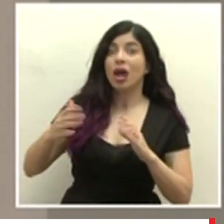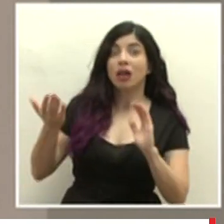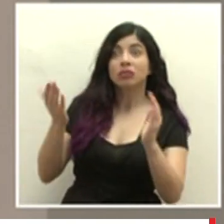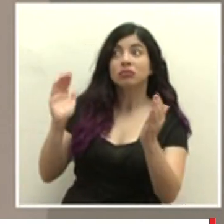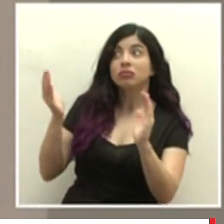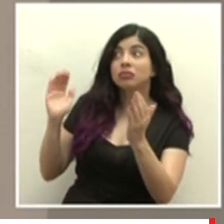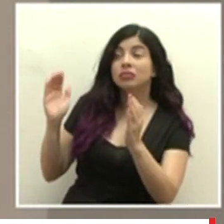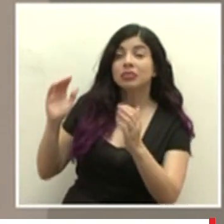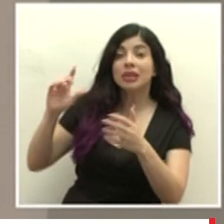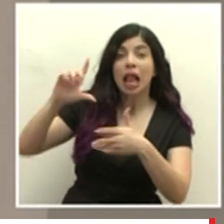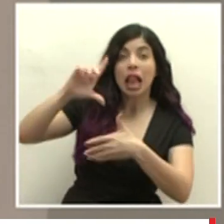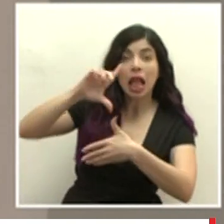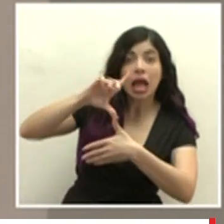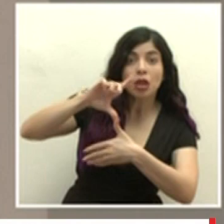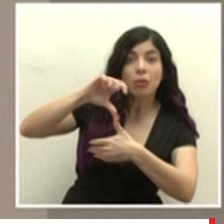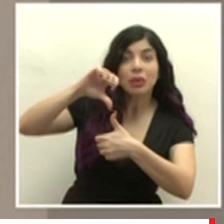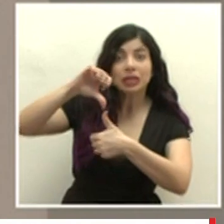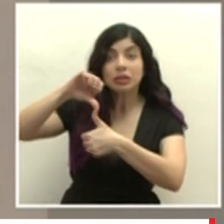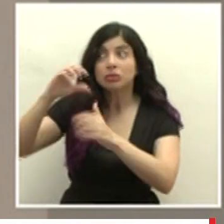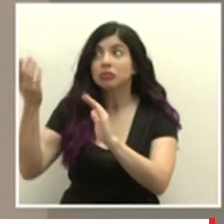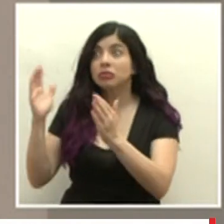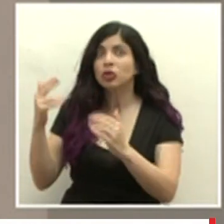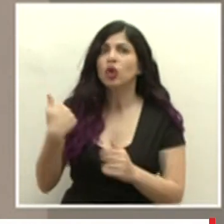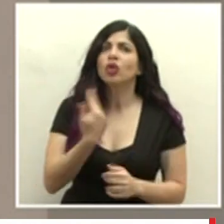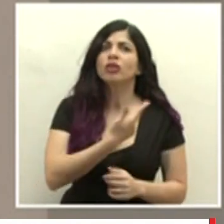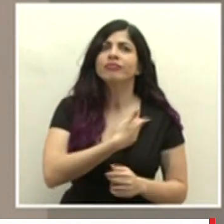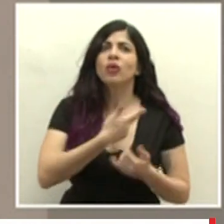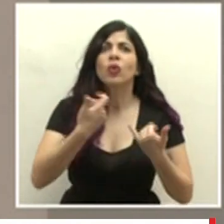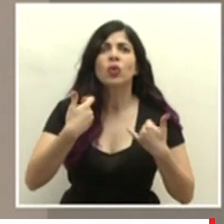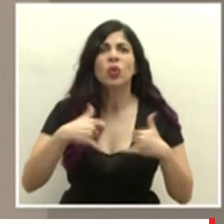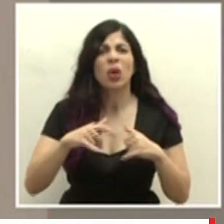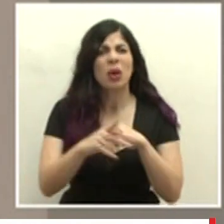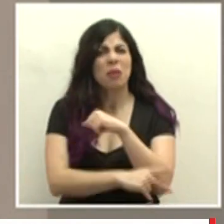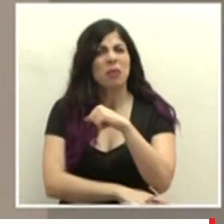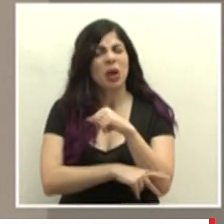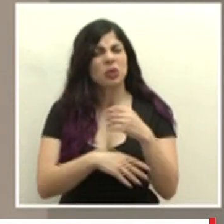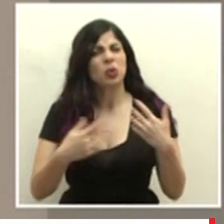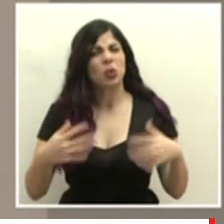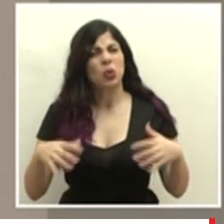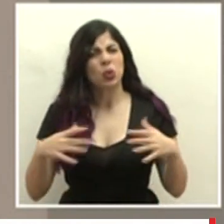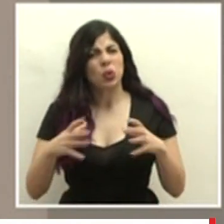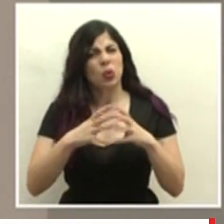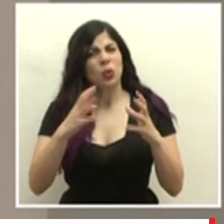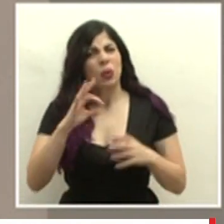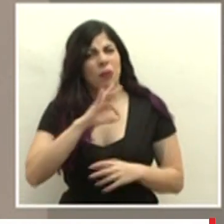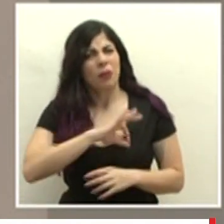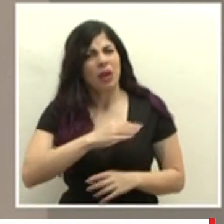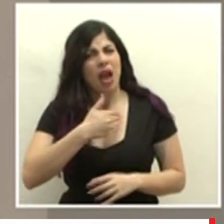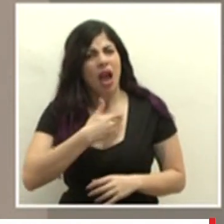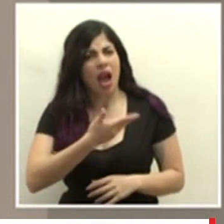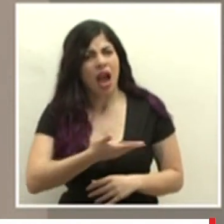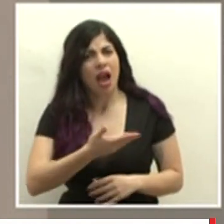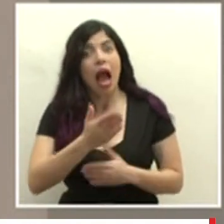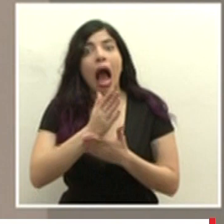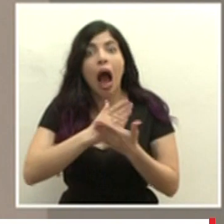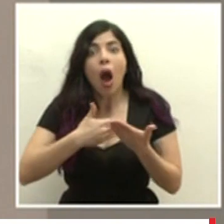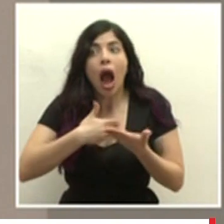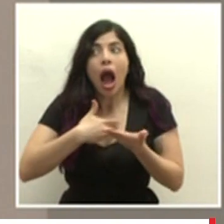centroamericano y latinoamericano seguimos siendo un país privilegiado en medio de la pandemia por